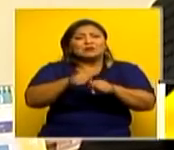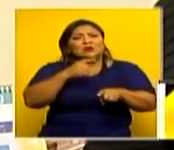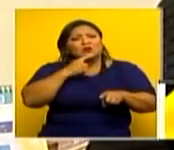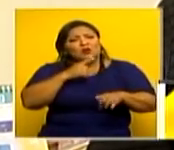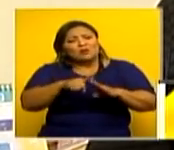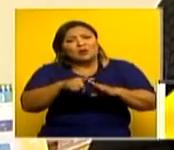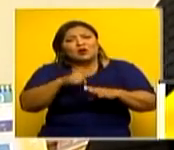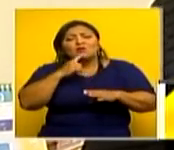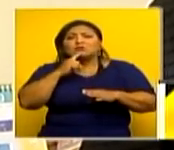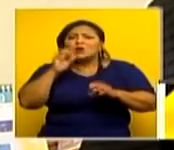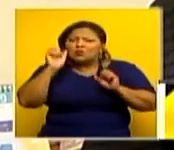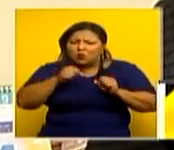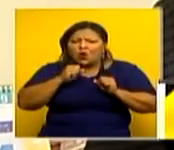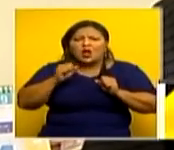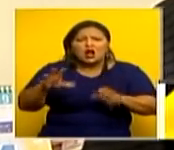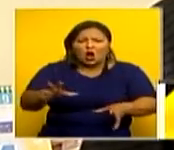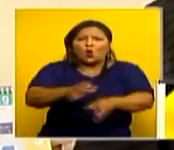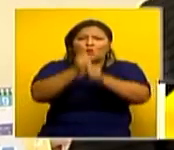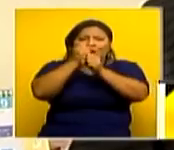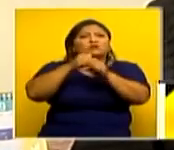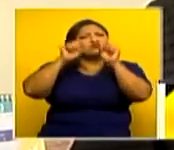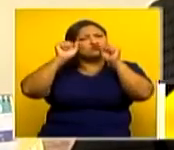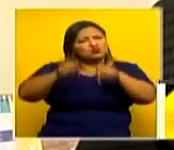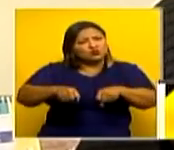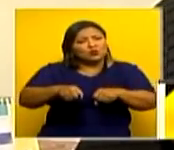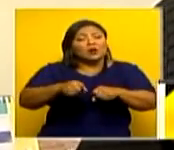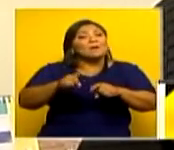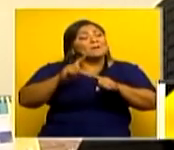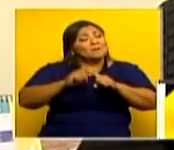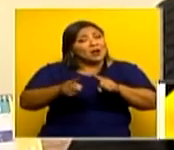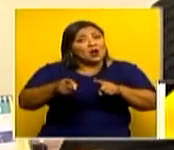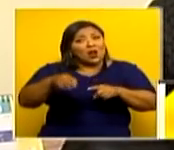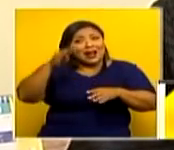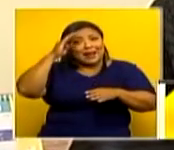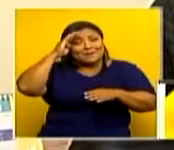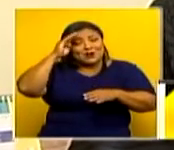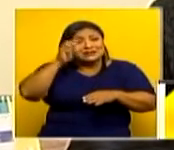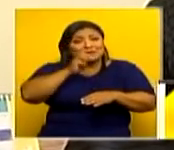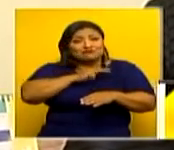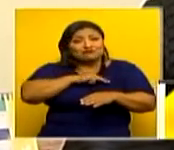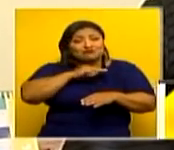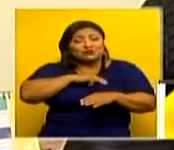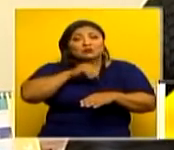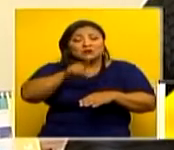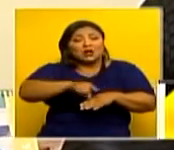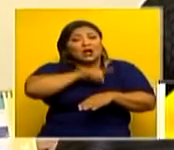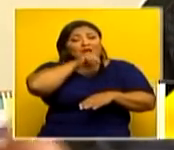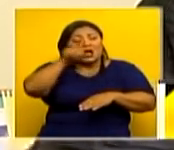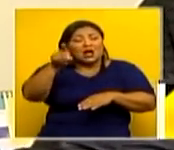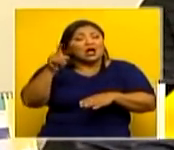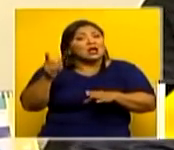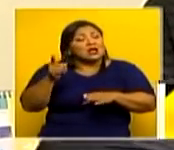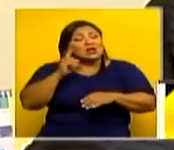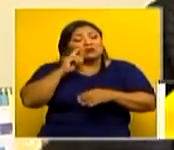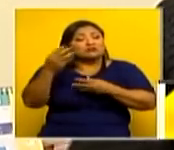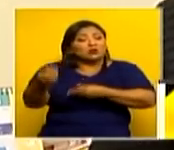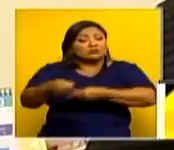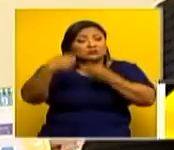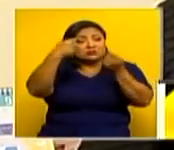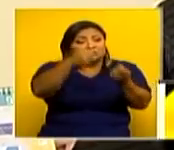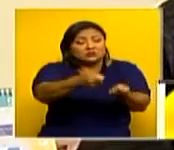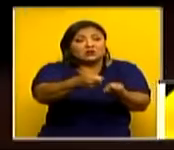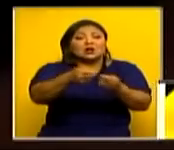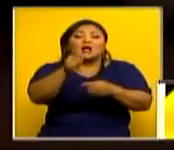ser recuperada, por supuesto, en la policía metropolitana. Tienen que ir, obviamente, acreditar la propiedad de esa mercadería y obviamente eso se